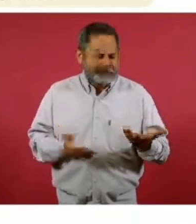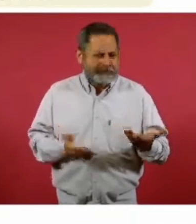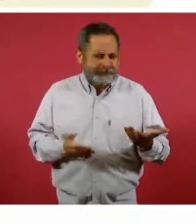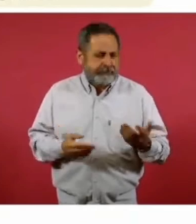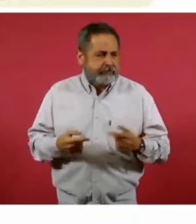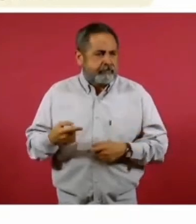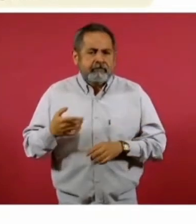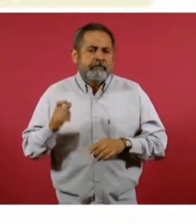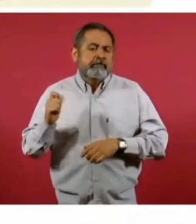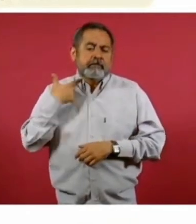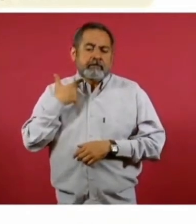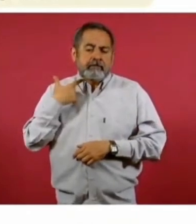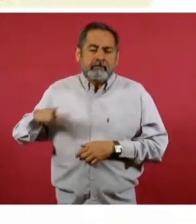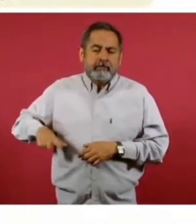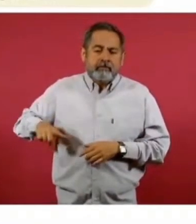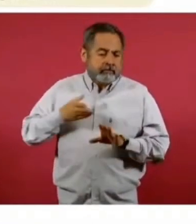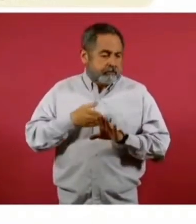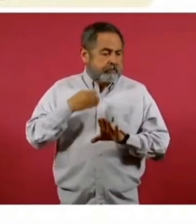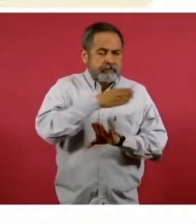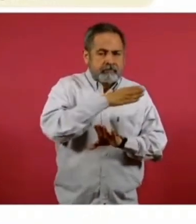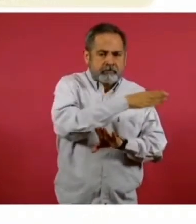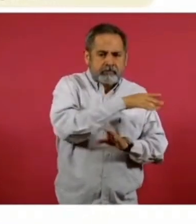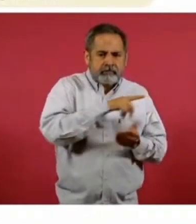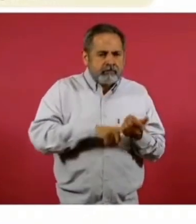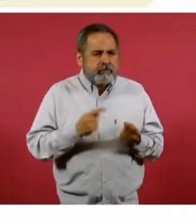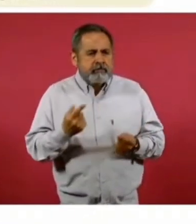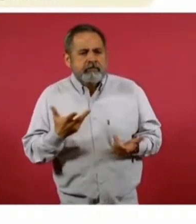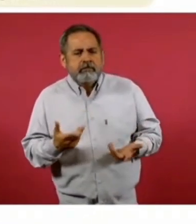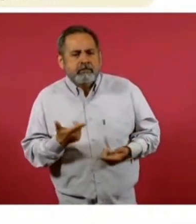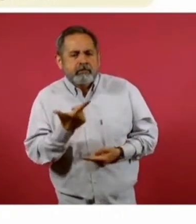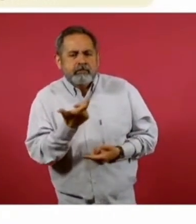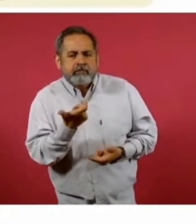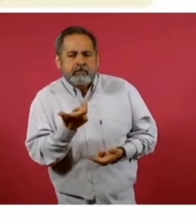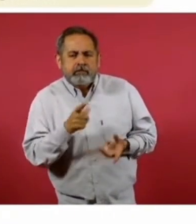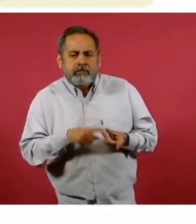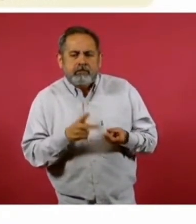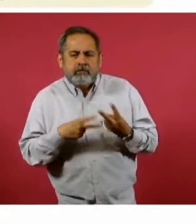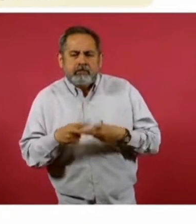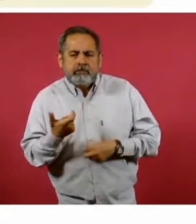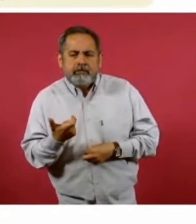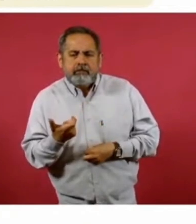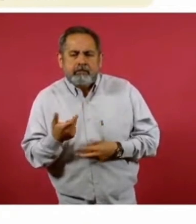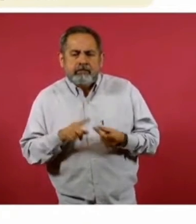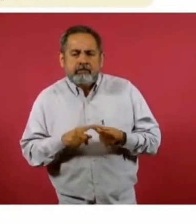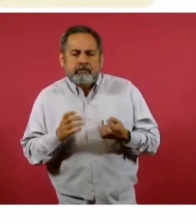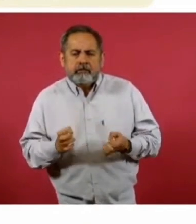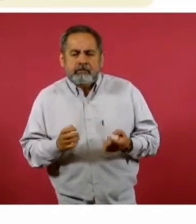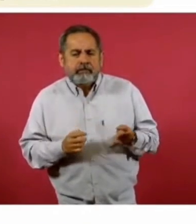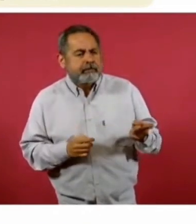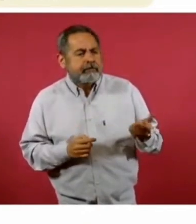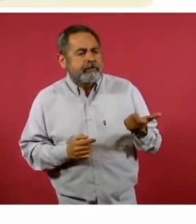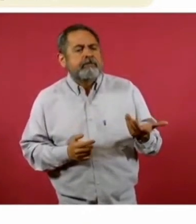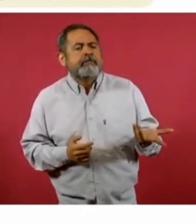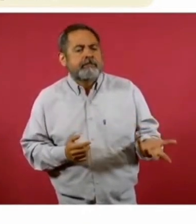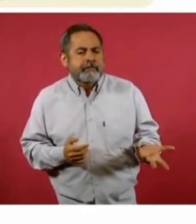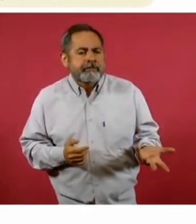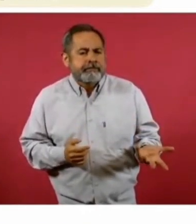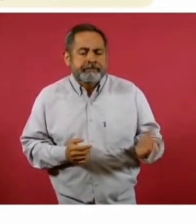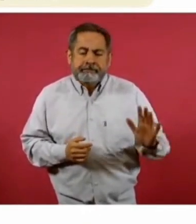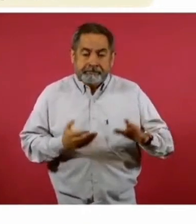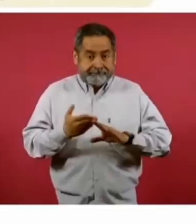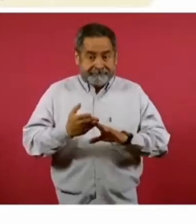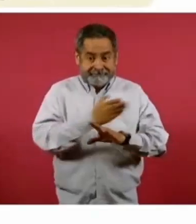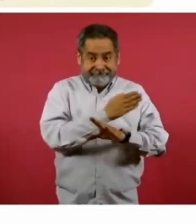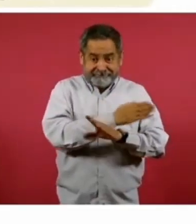ese dinero que no se recuperaba. ¿A los bolsillos de quién o quiénes fue a dar? Antes se